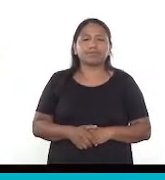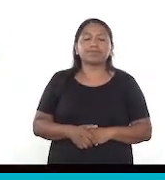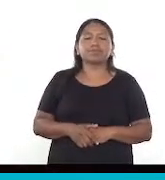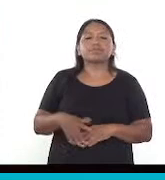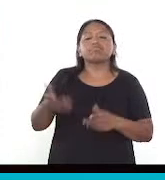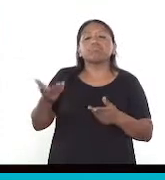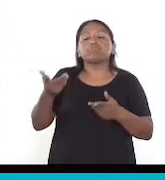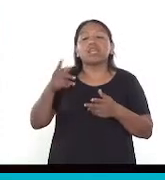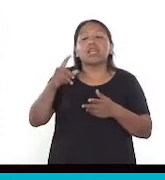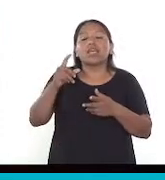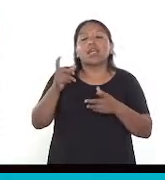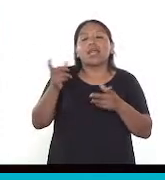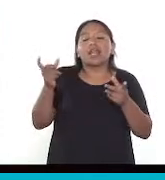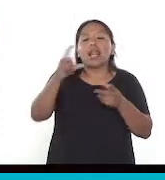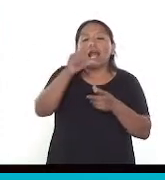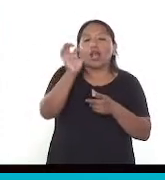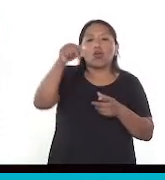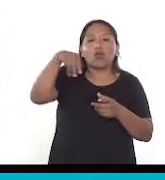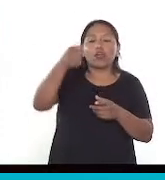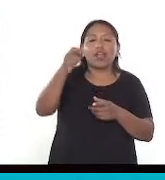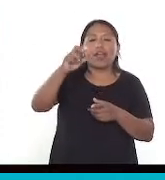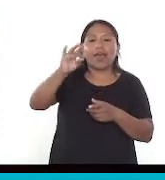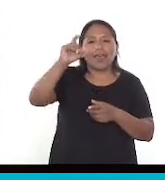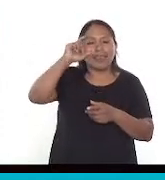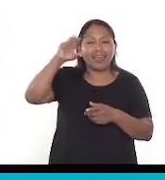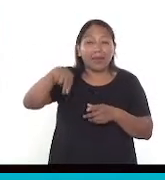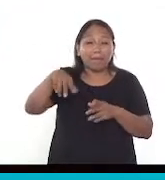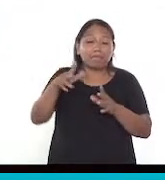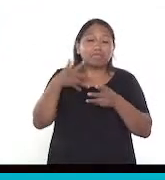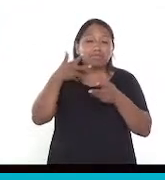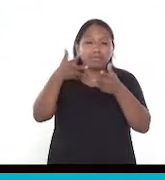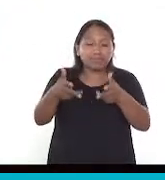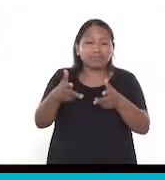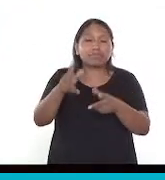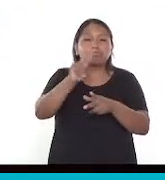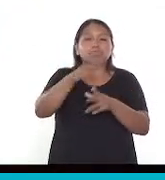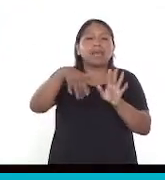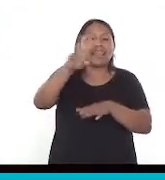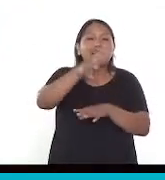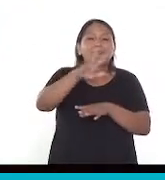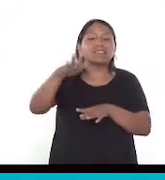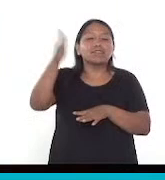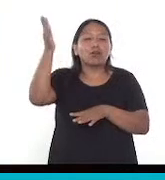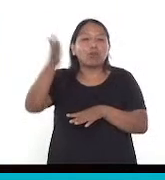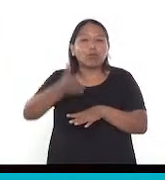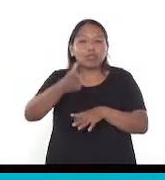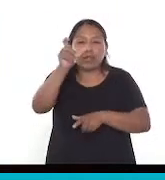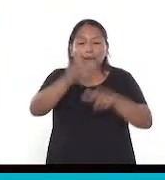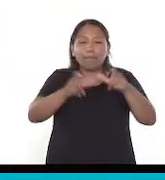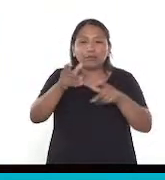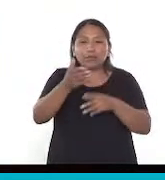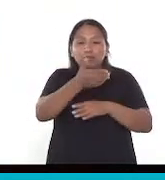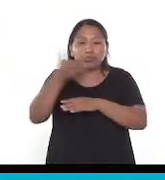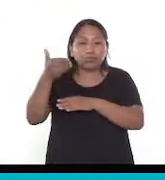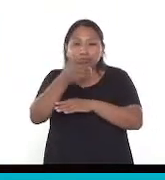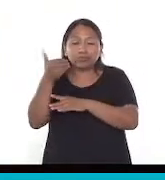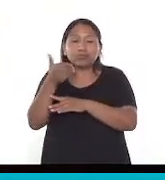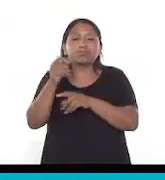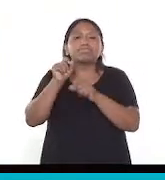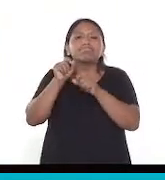informes de la conadep más del 25 por ciento de los desaparecidos eran estudiantes